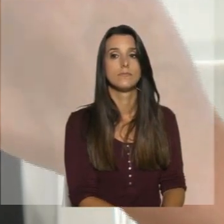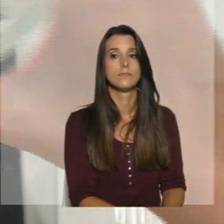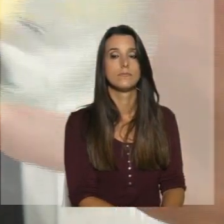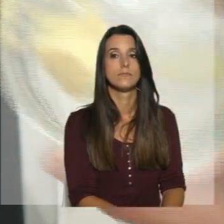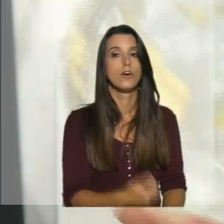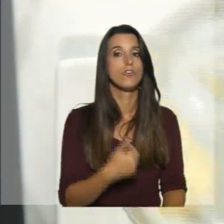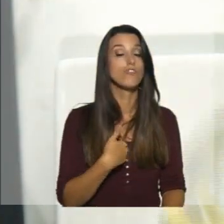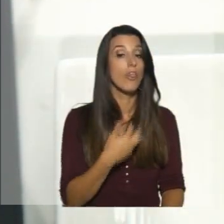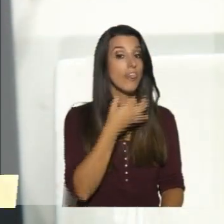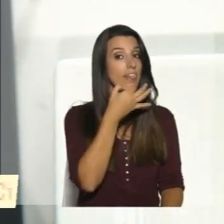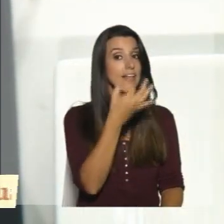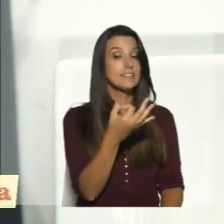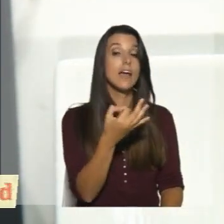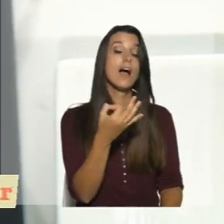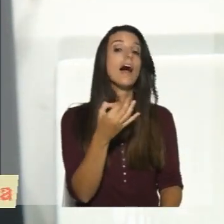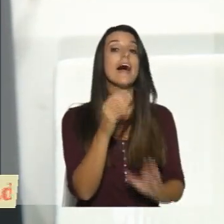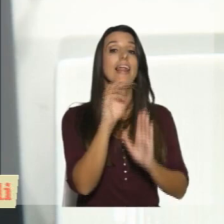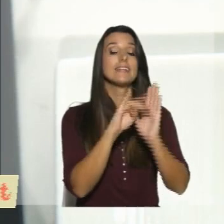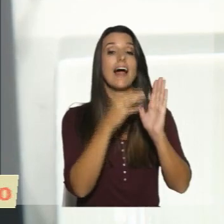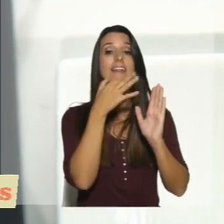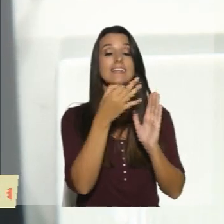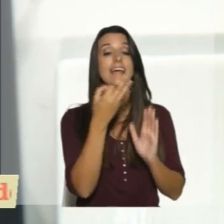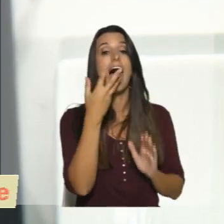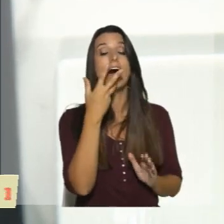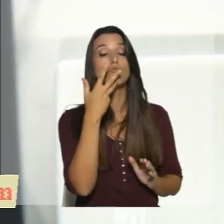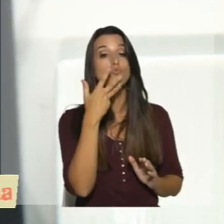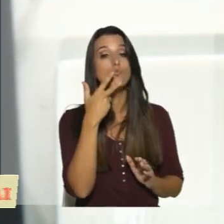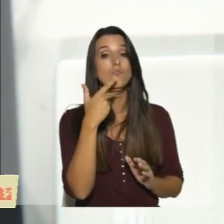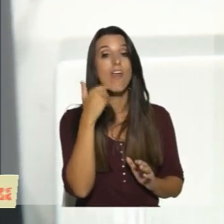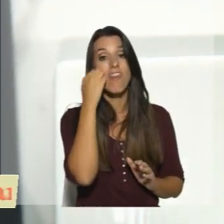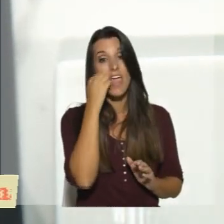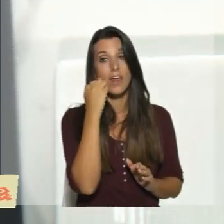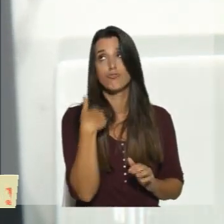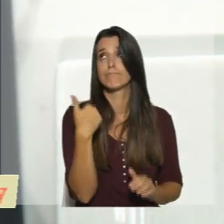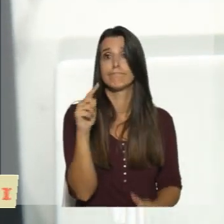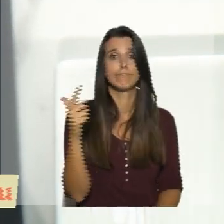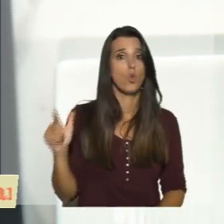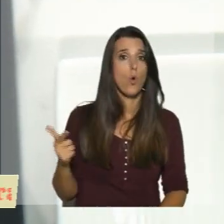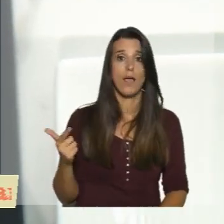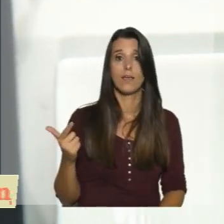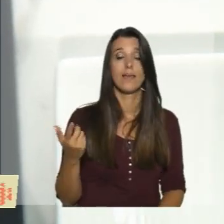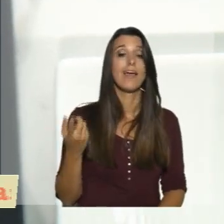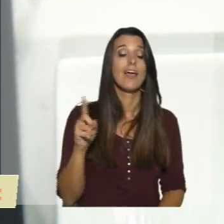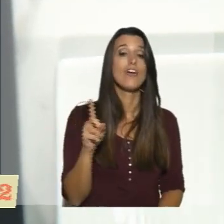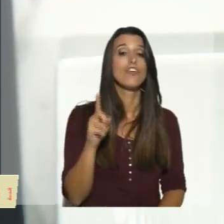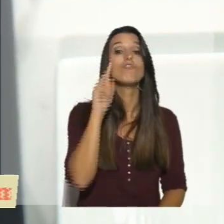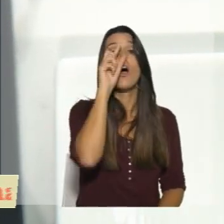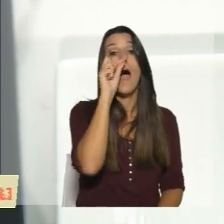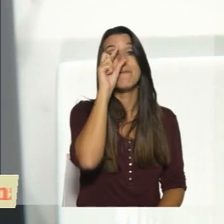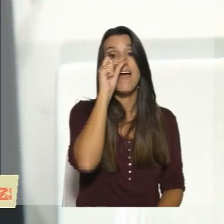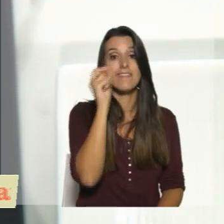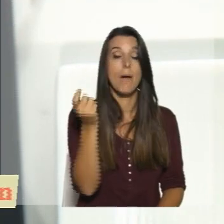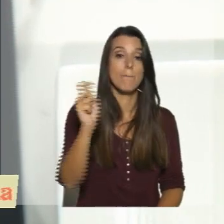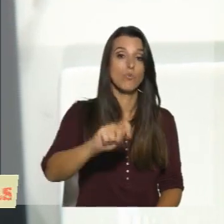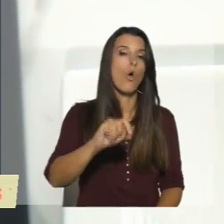te decía, la receta original dice con azúcar rubia, pero yo con azúcar negra, pero yo no conseguí. Es más, estuve buscando, intentando ver, y para